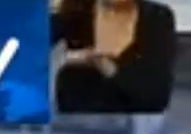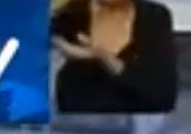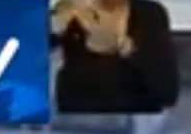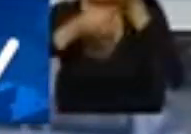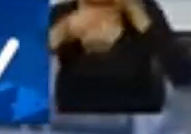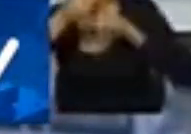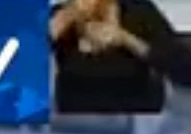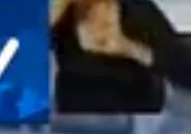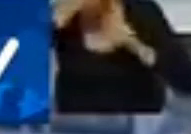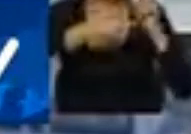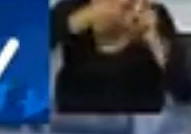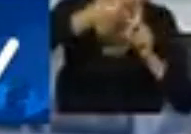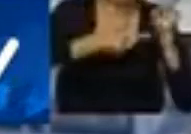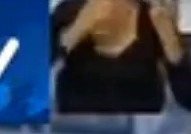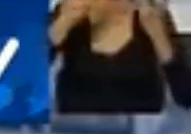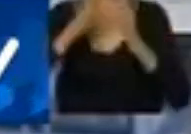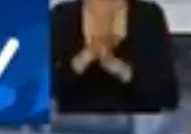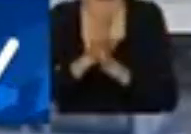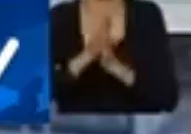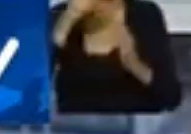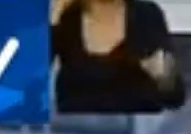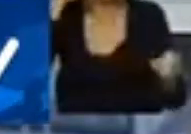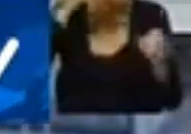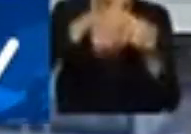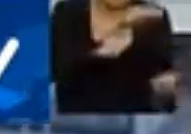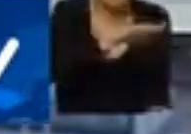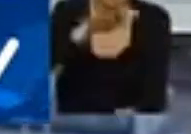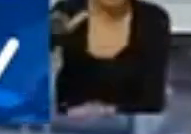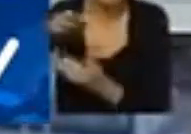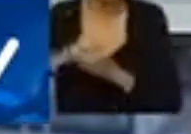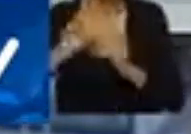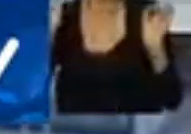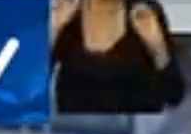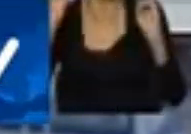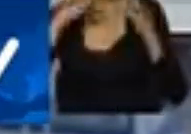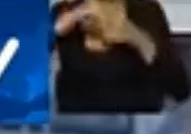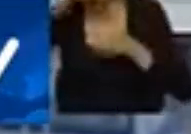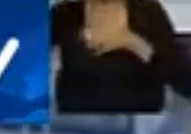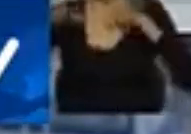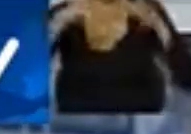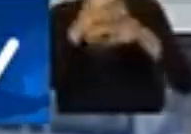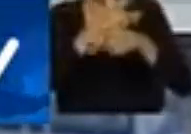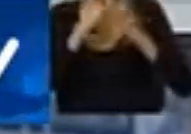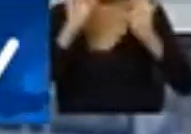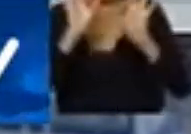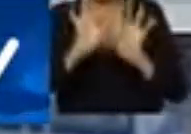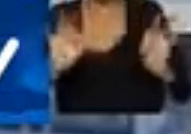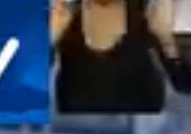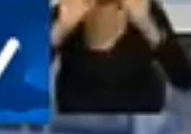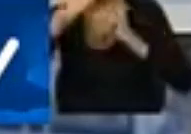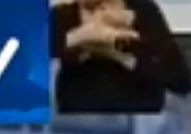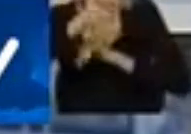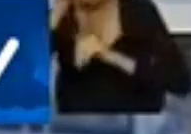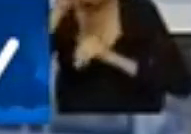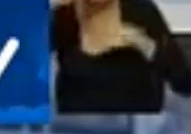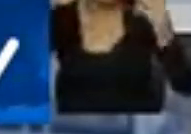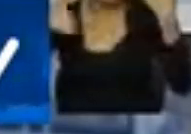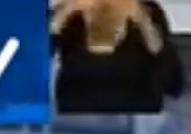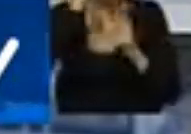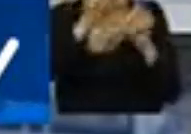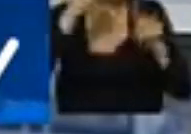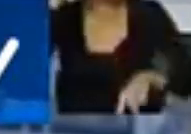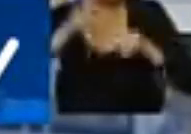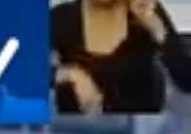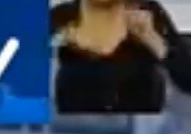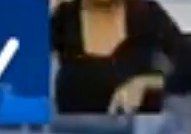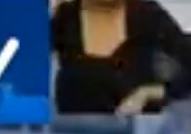mercados en sectores estratégicos en la cadena productiva o la cadena de exportación ahí están los sectores pero el resto del país no puede